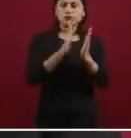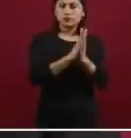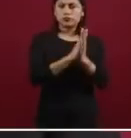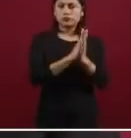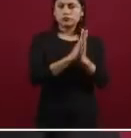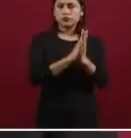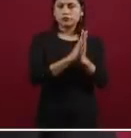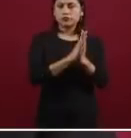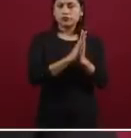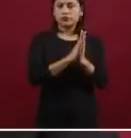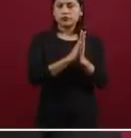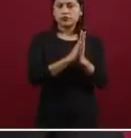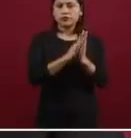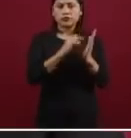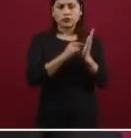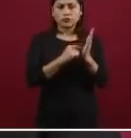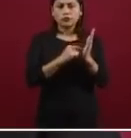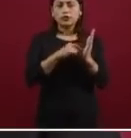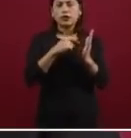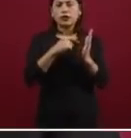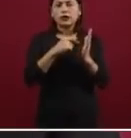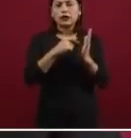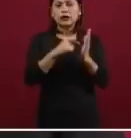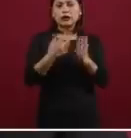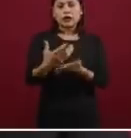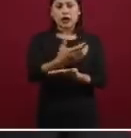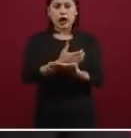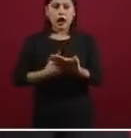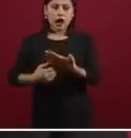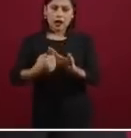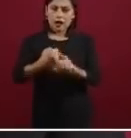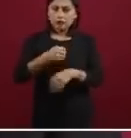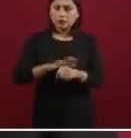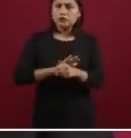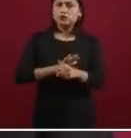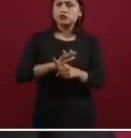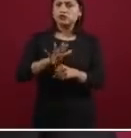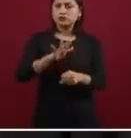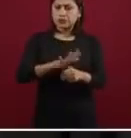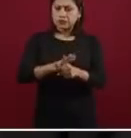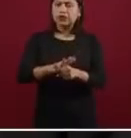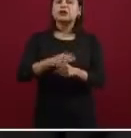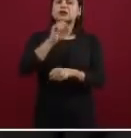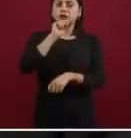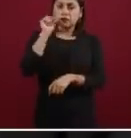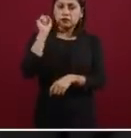lo de ganancias razonable es el trato